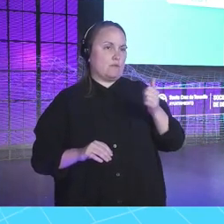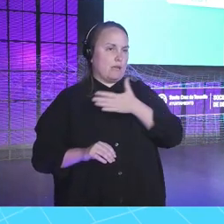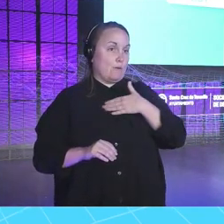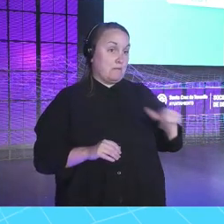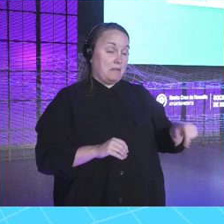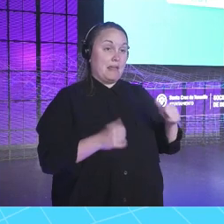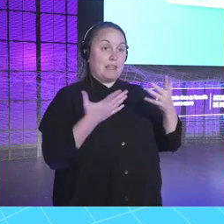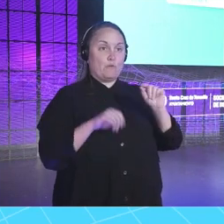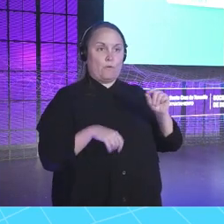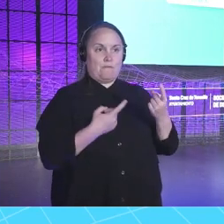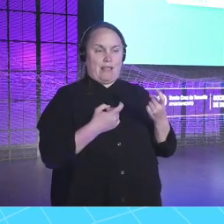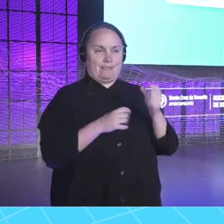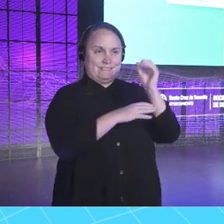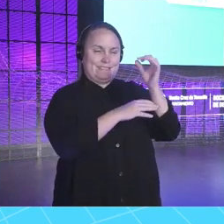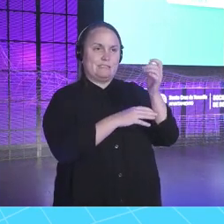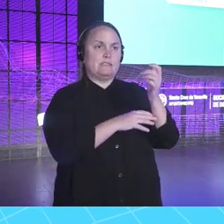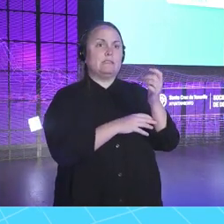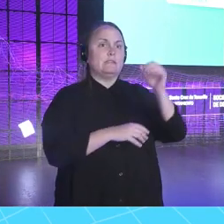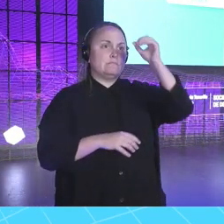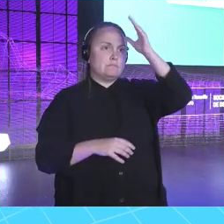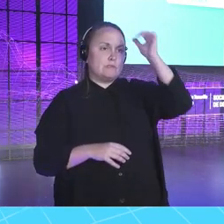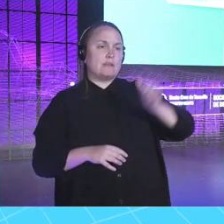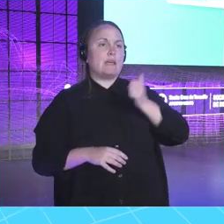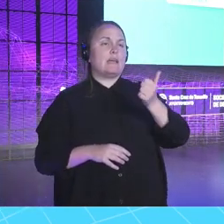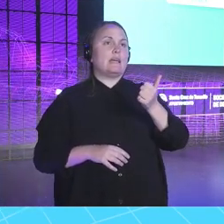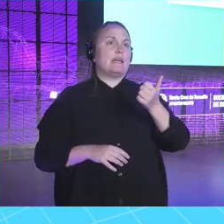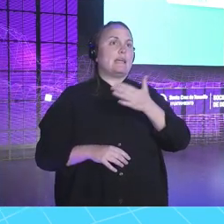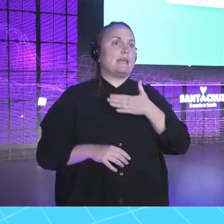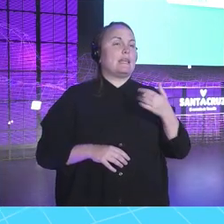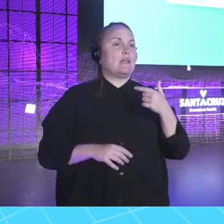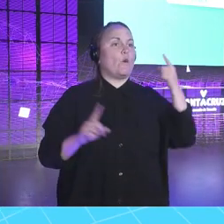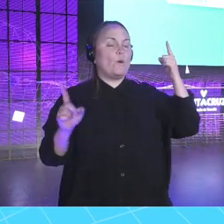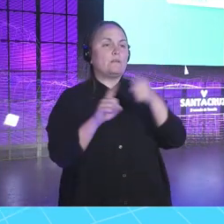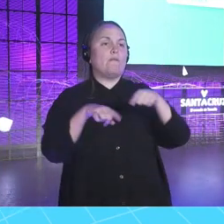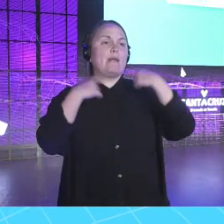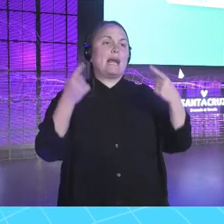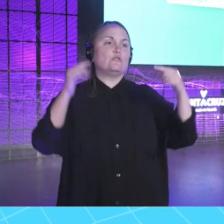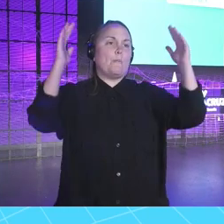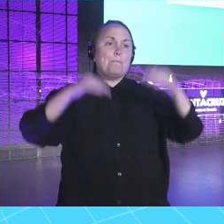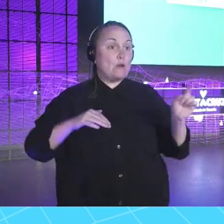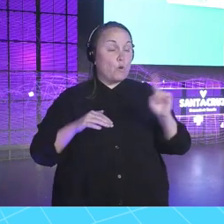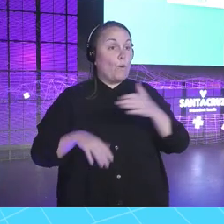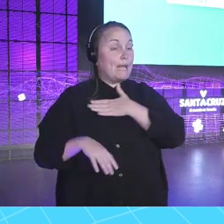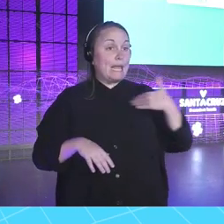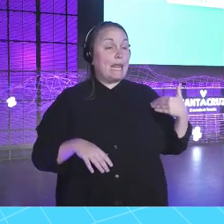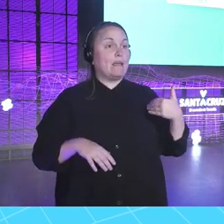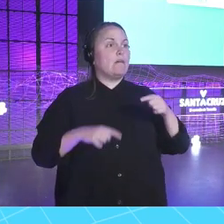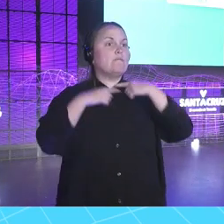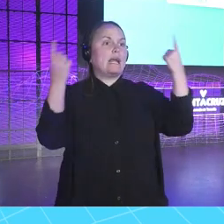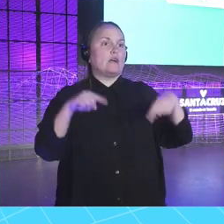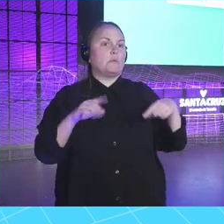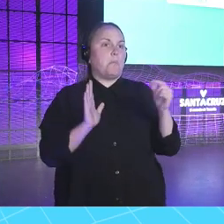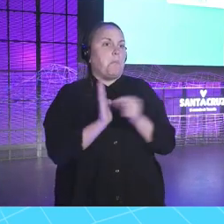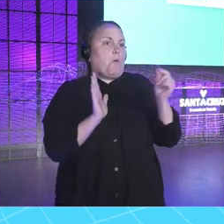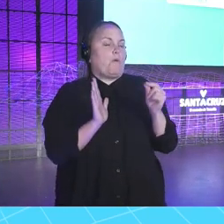es no a minimizar el fracaso sino a conseguir que fracasemos rápido y barato porque el enemigo